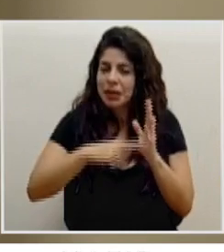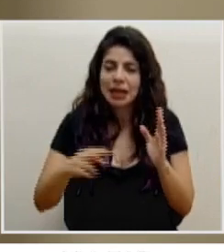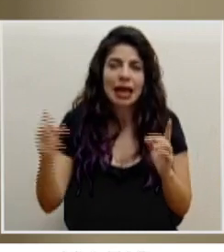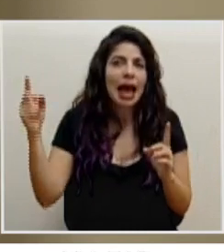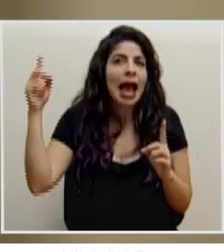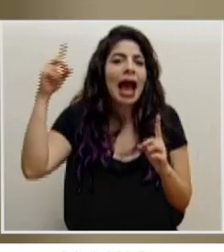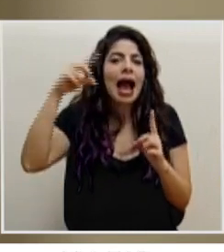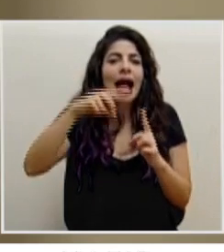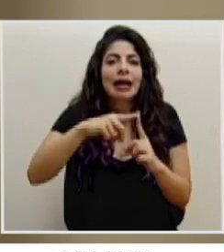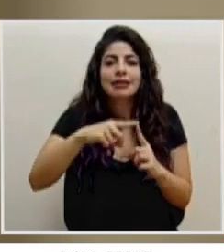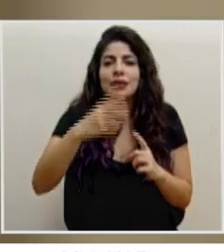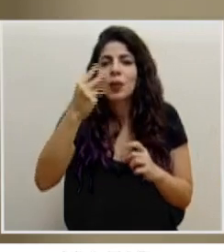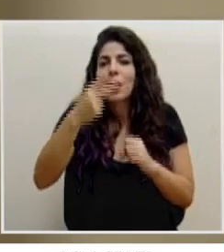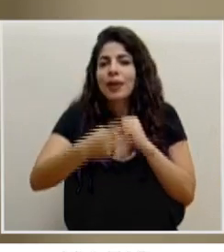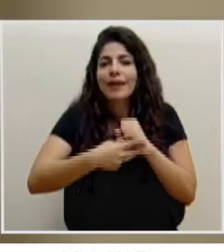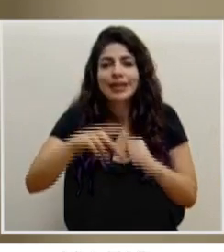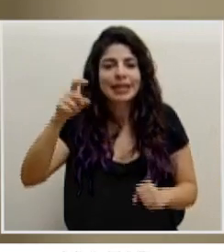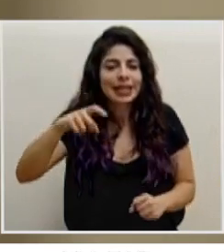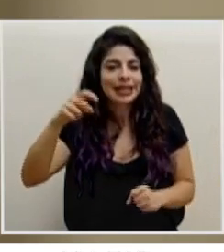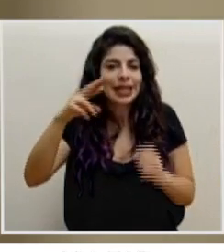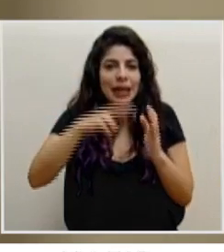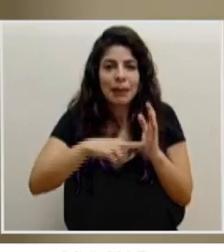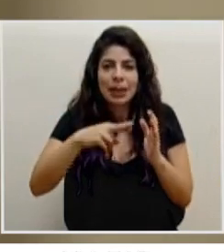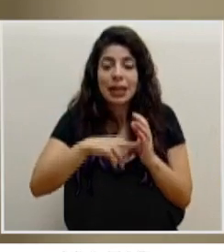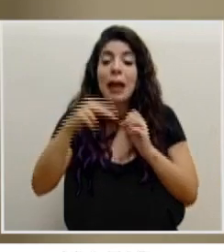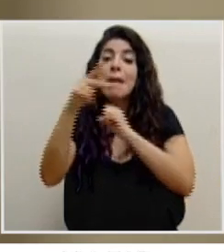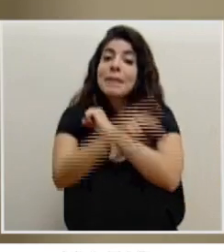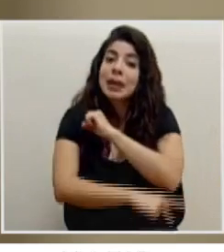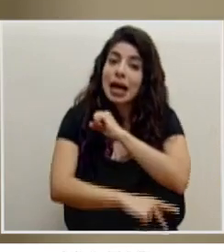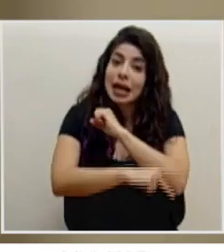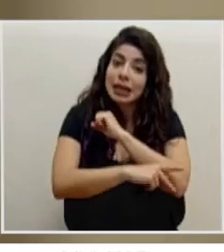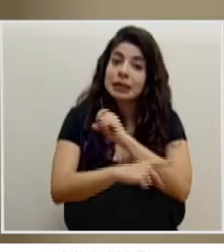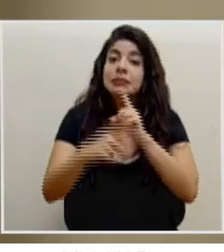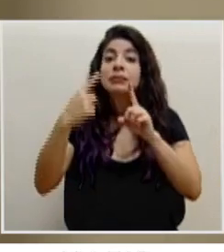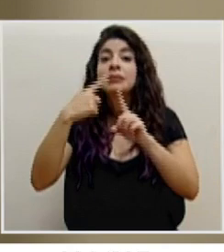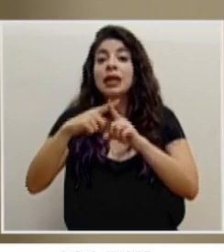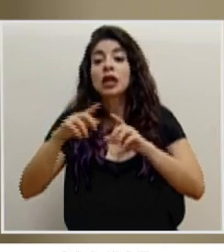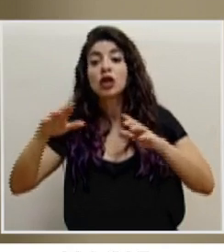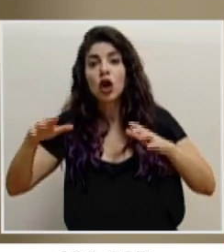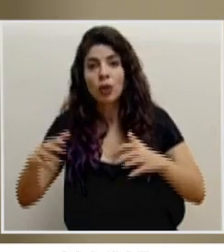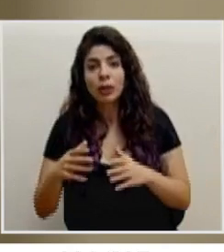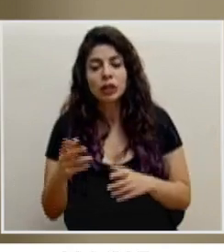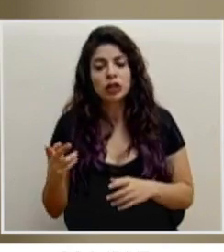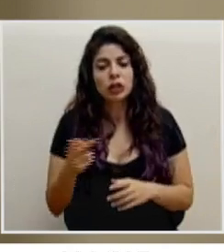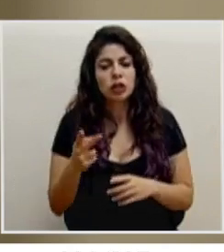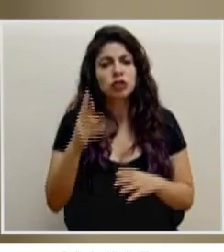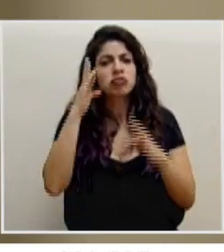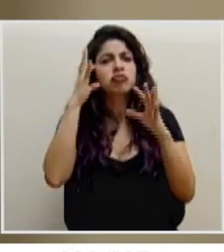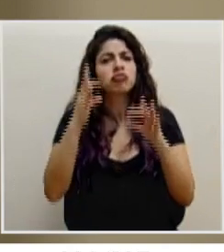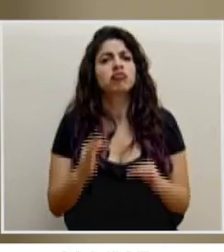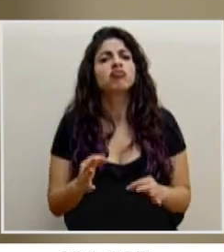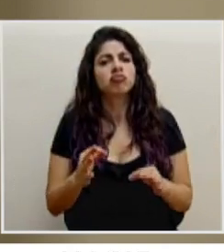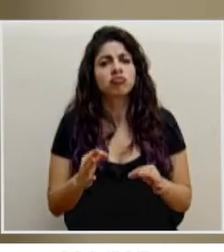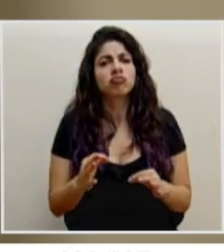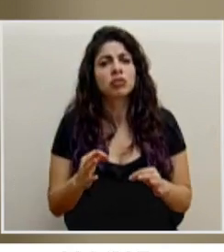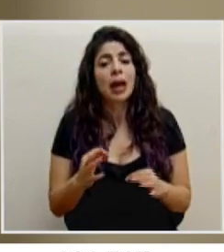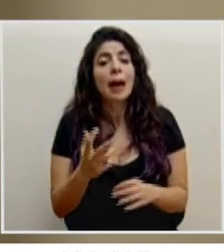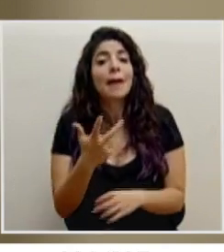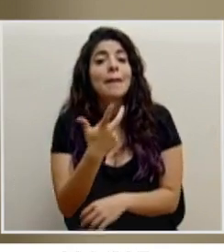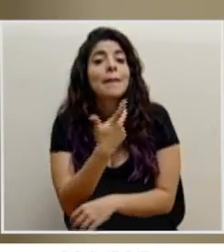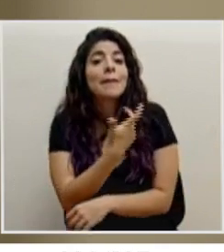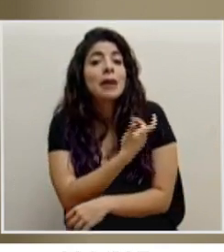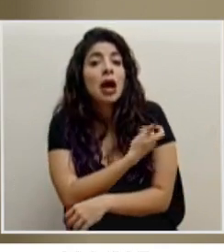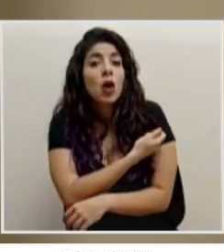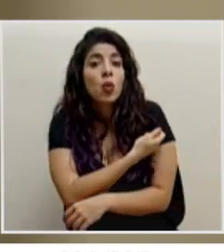que sea necesario, el país y la Comisión ha apostado por que las